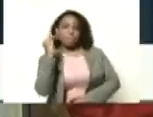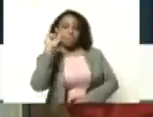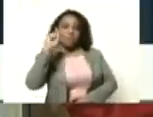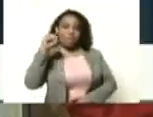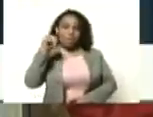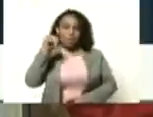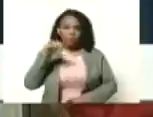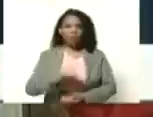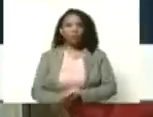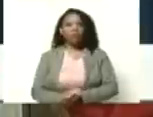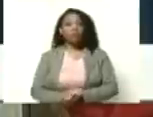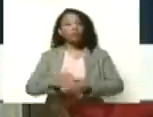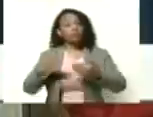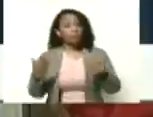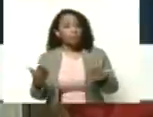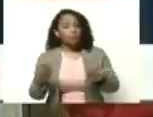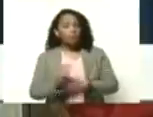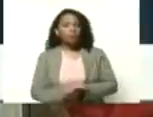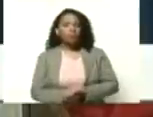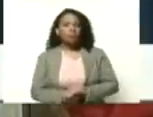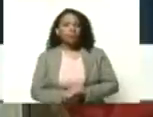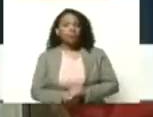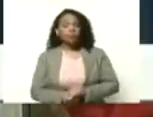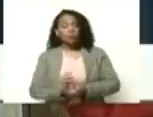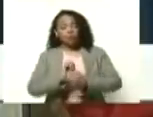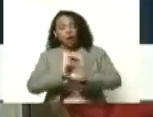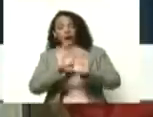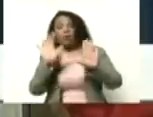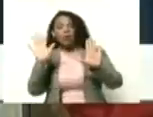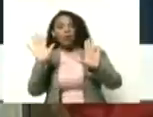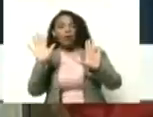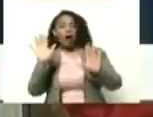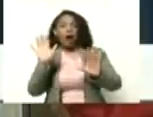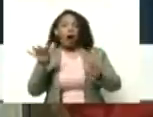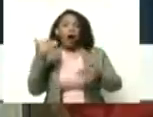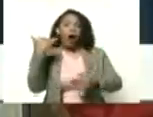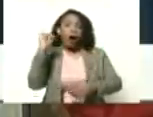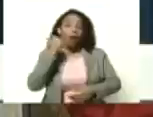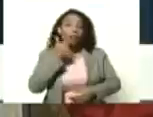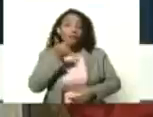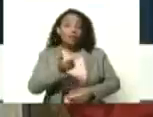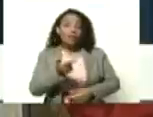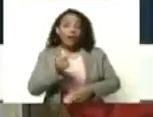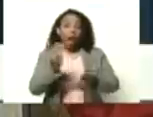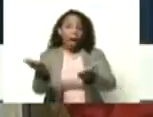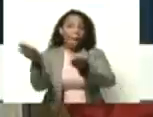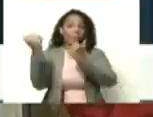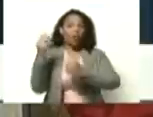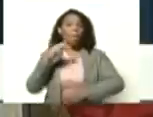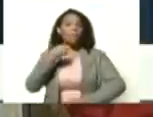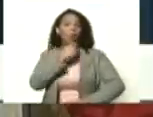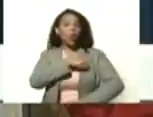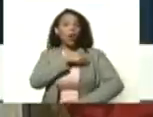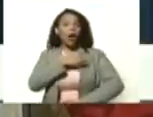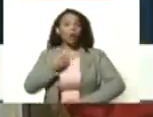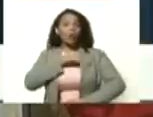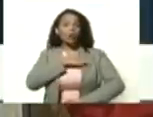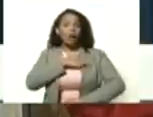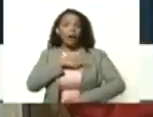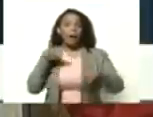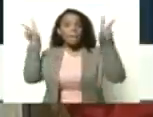y obviamente hay que decirlo el apoyo moral para nuestra investigación